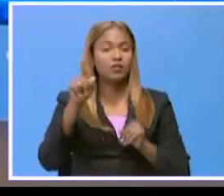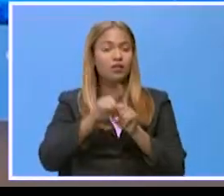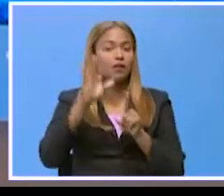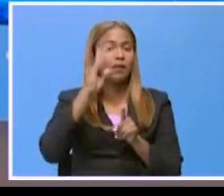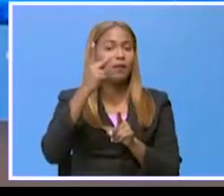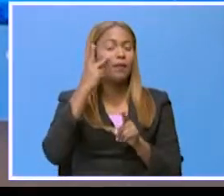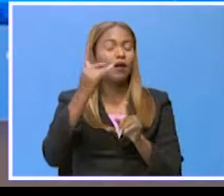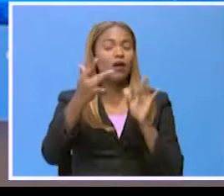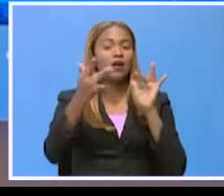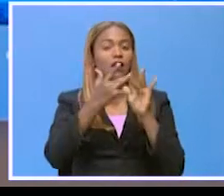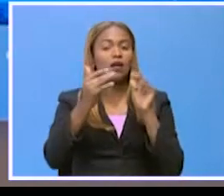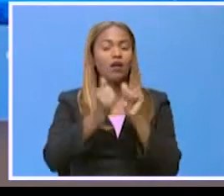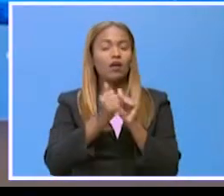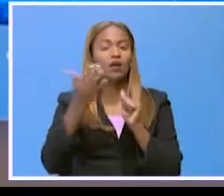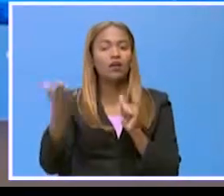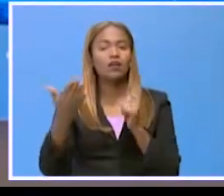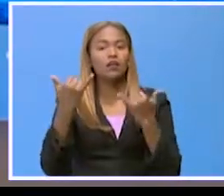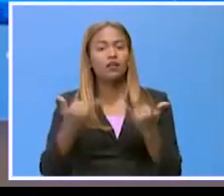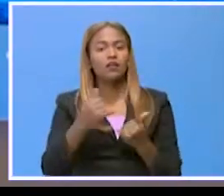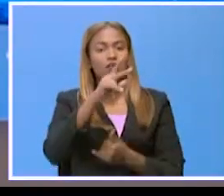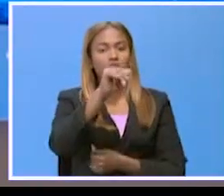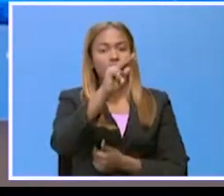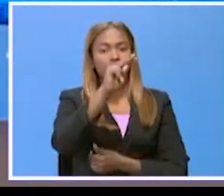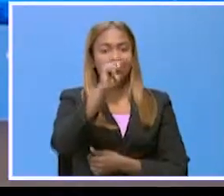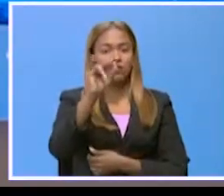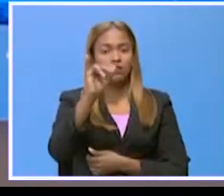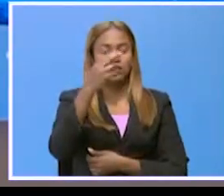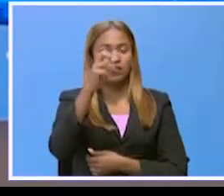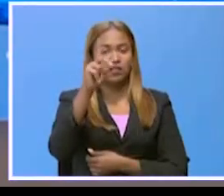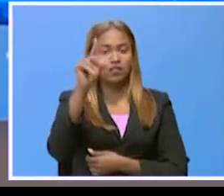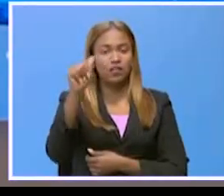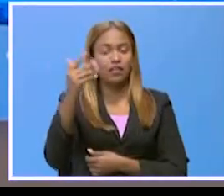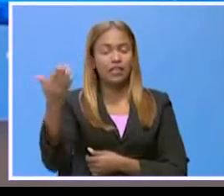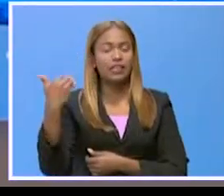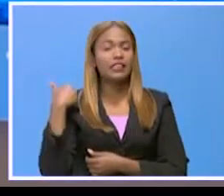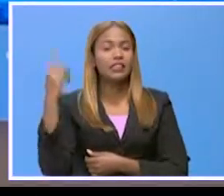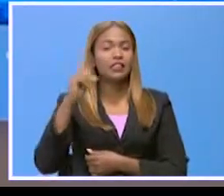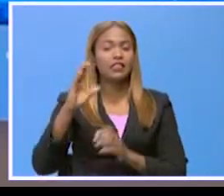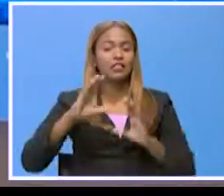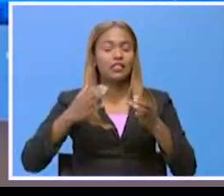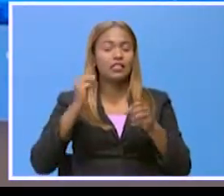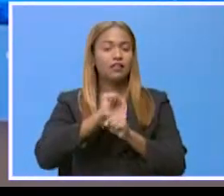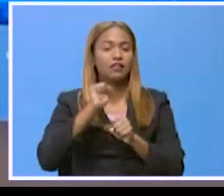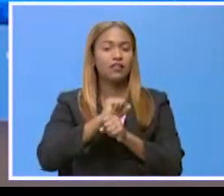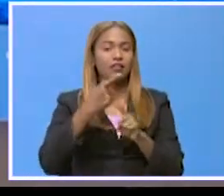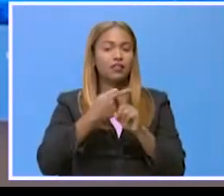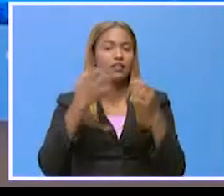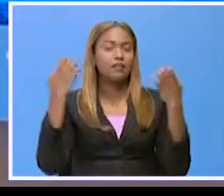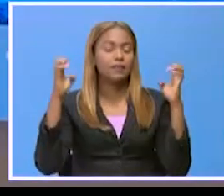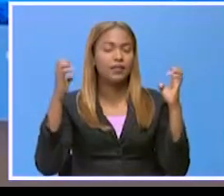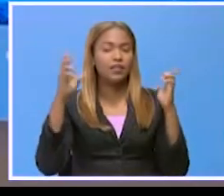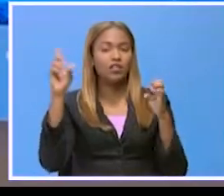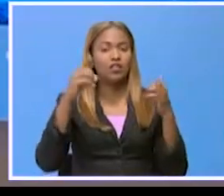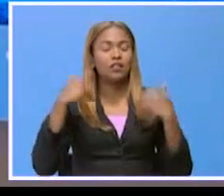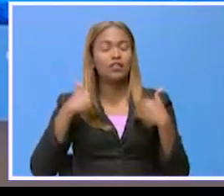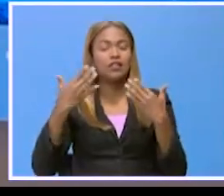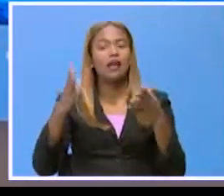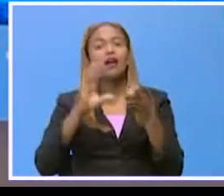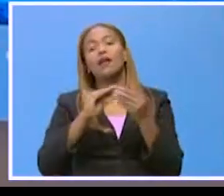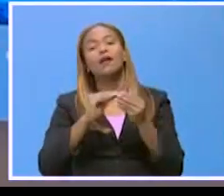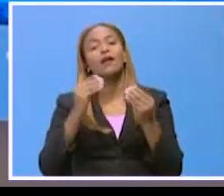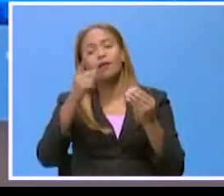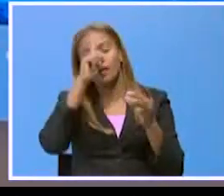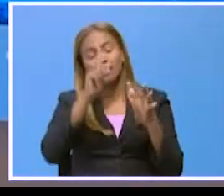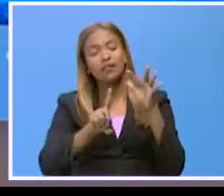vamos a conectar en directo con nuestro compañero ron y heredia él está desde el centro de operaciones de emergencias con detalles en